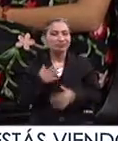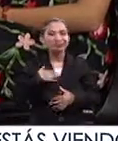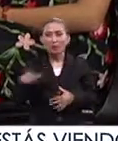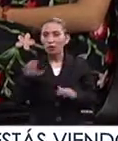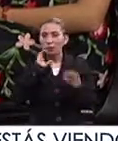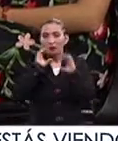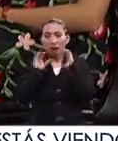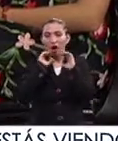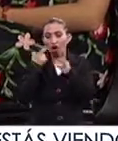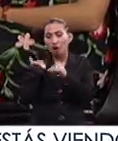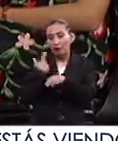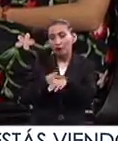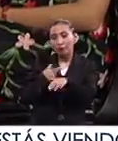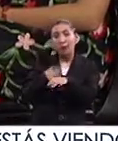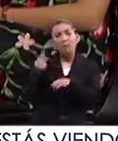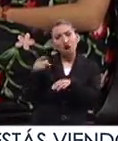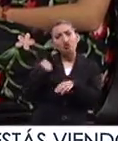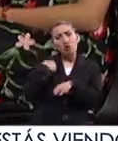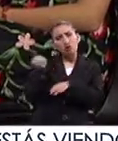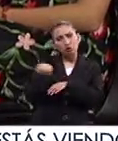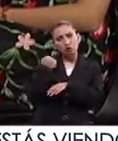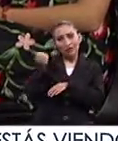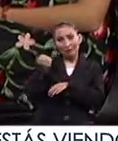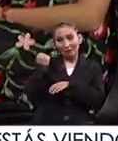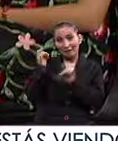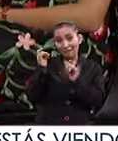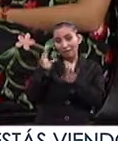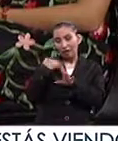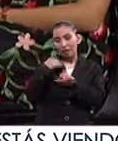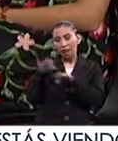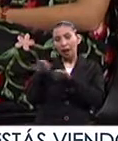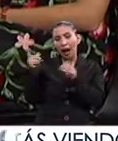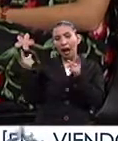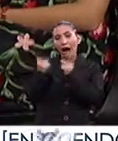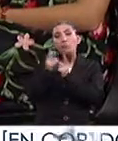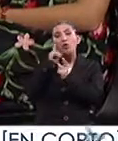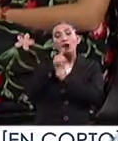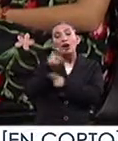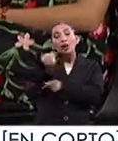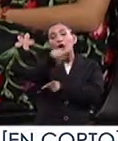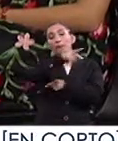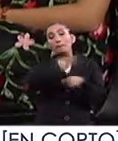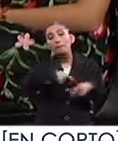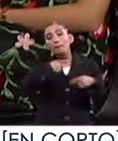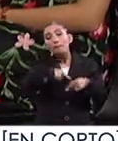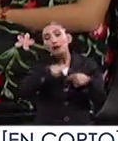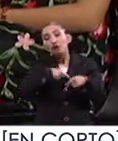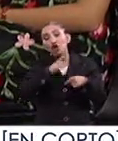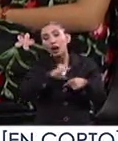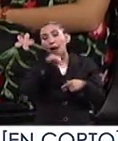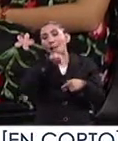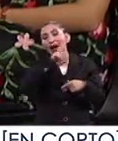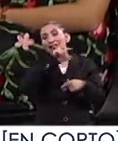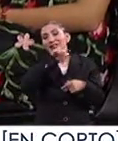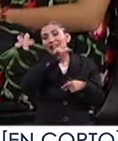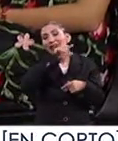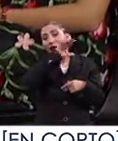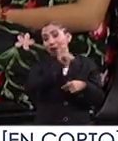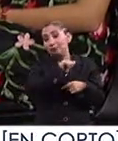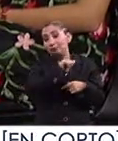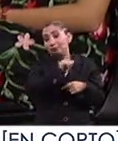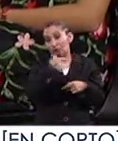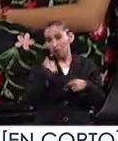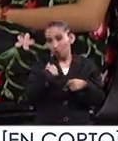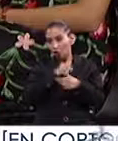esta comunicación con un enfermo. Pero tuve la fortuna de trabajar con ella, con gente mazateca.